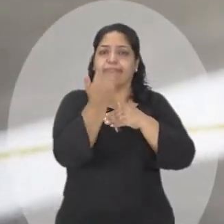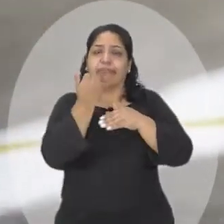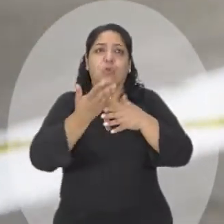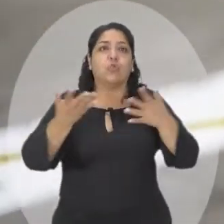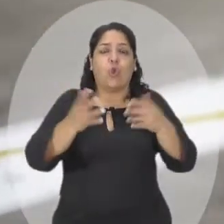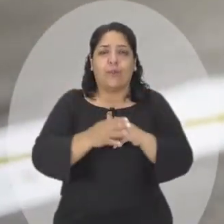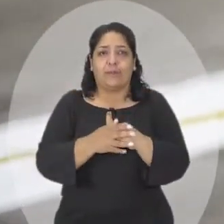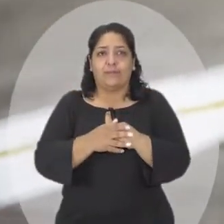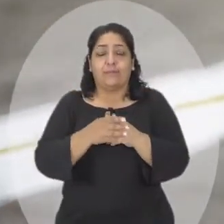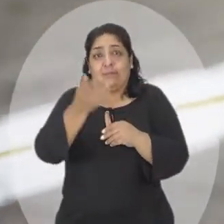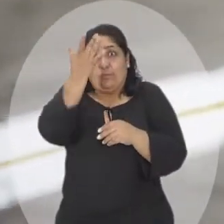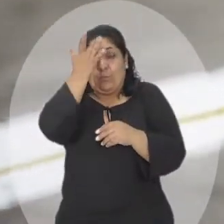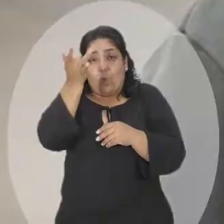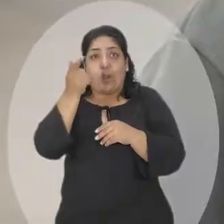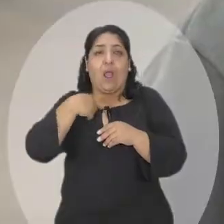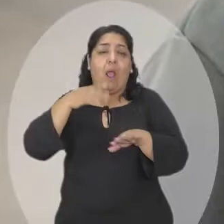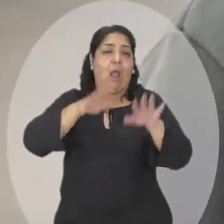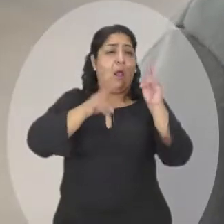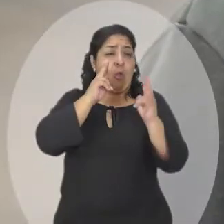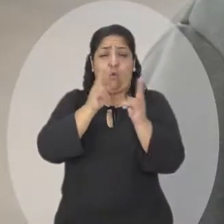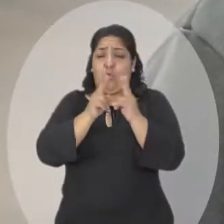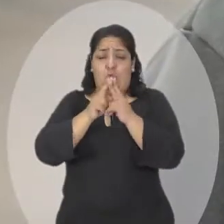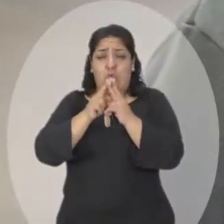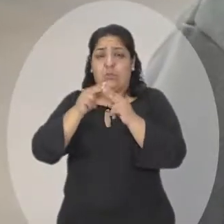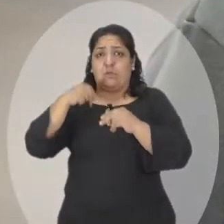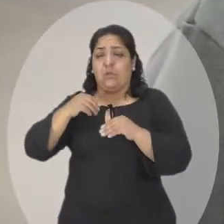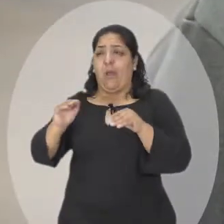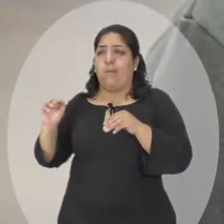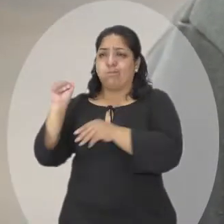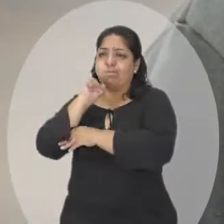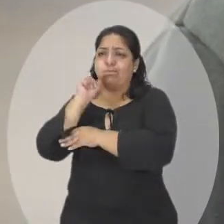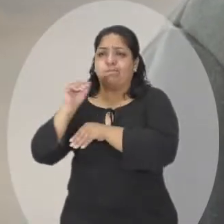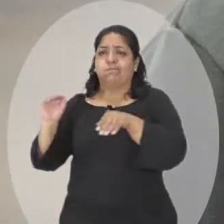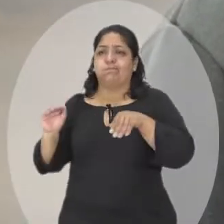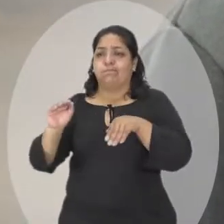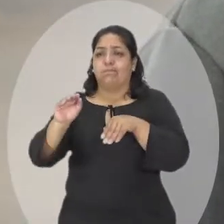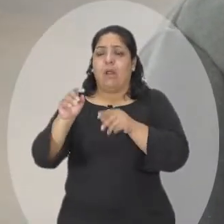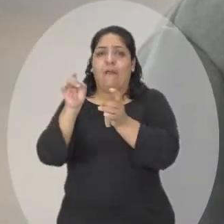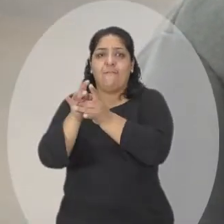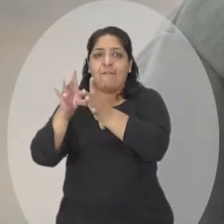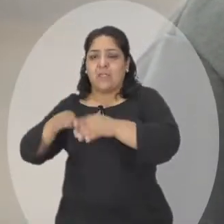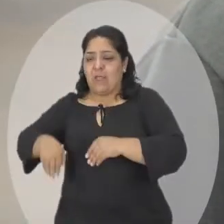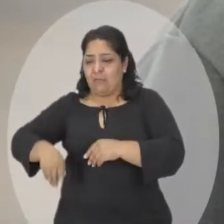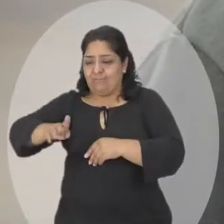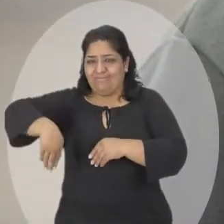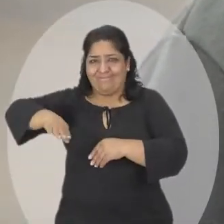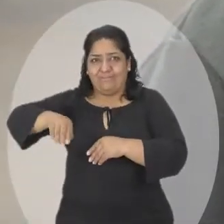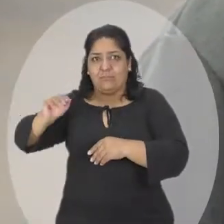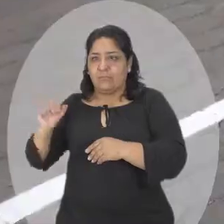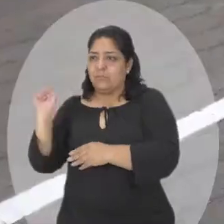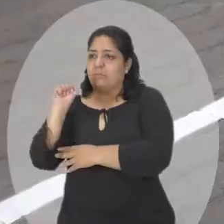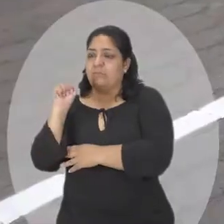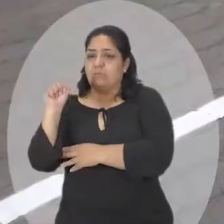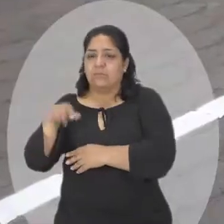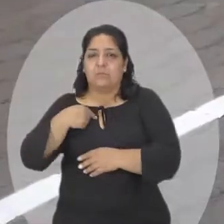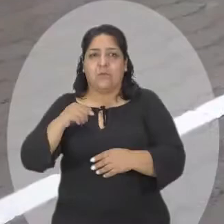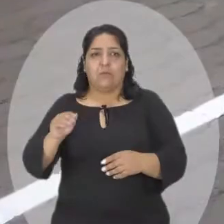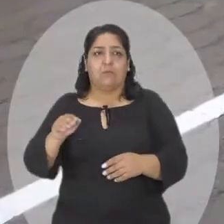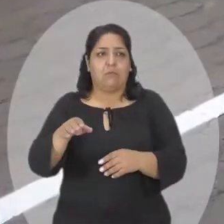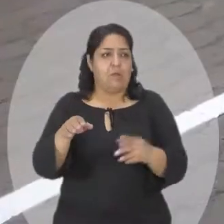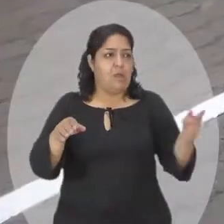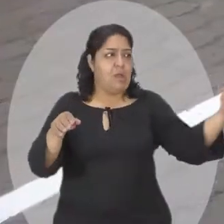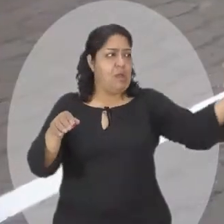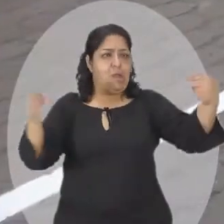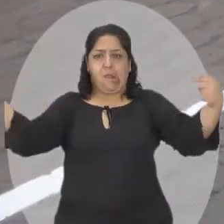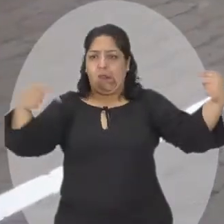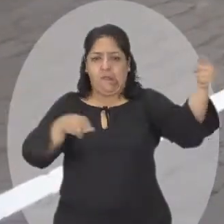Primero que todo, el vehículo viene, que no conozca, él se va a dirigir por medio de la flecha que le indica la vía y no va a ser un